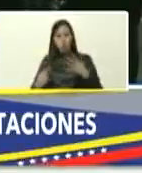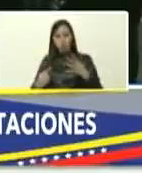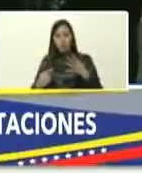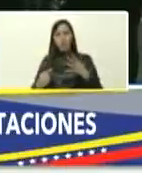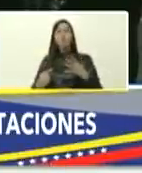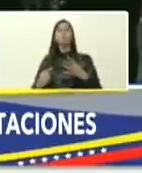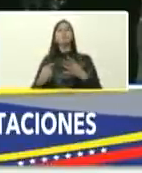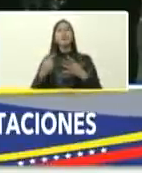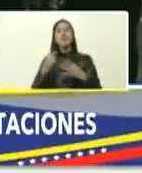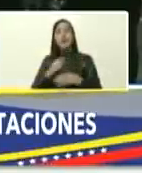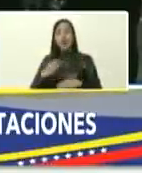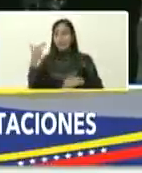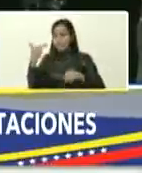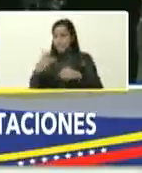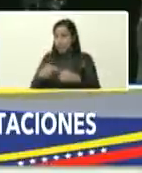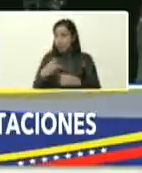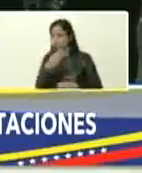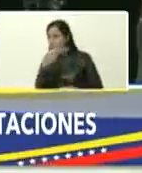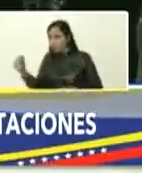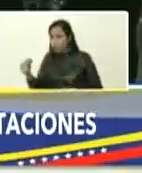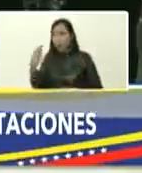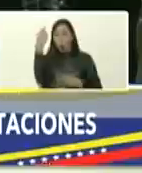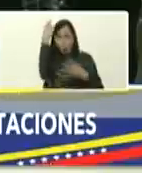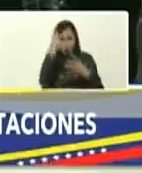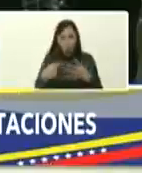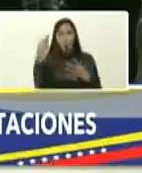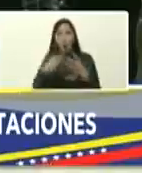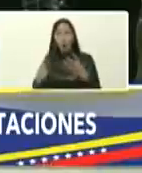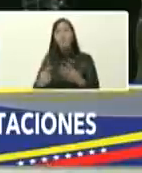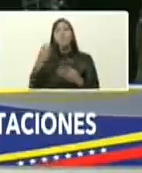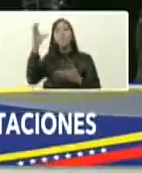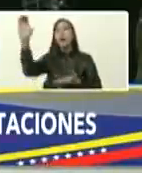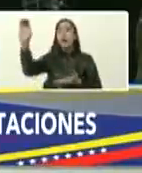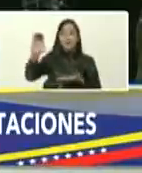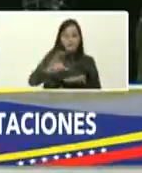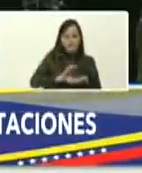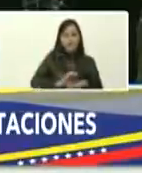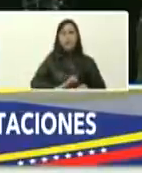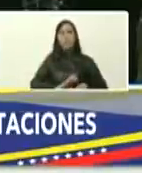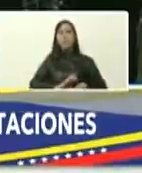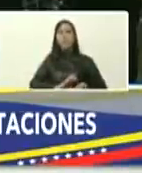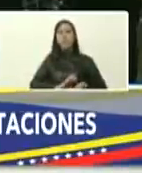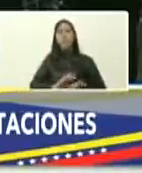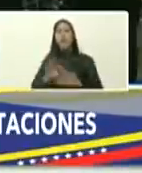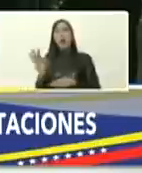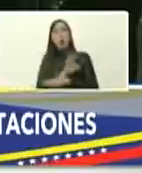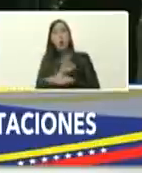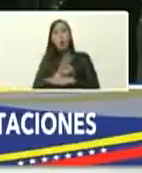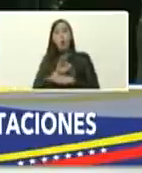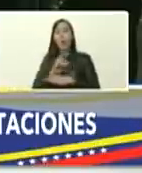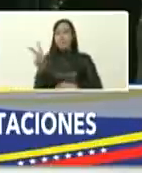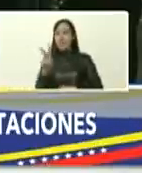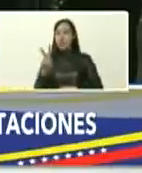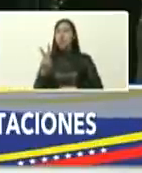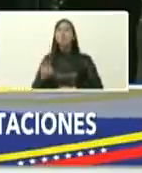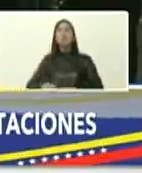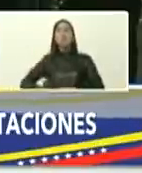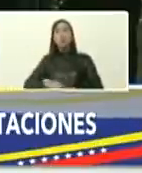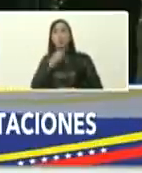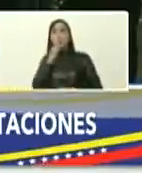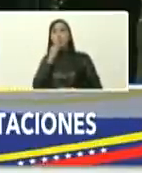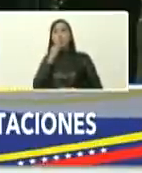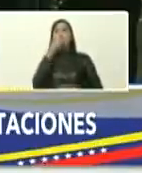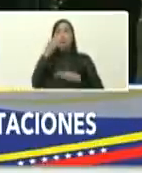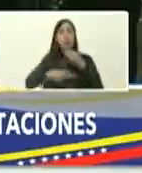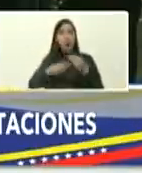petrolero, y logremos ingresos para el funcionamiento del país suficientes,